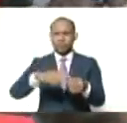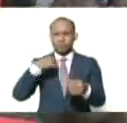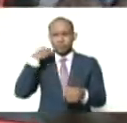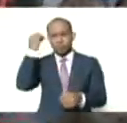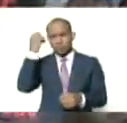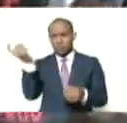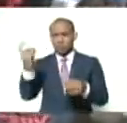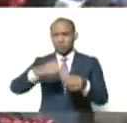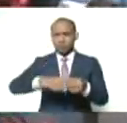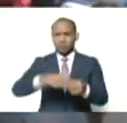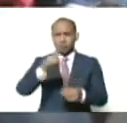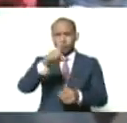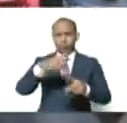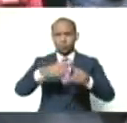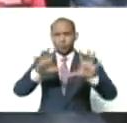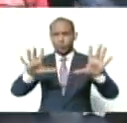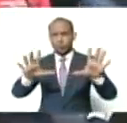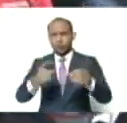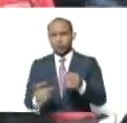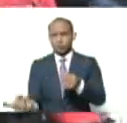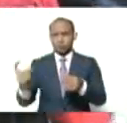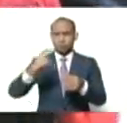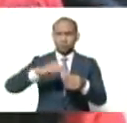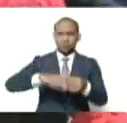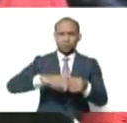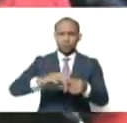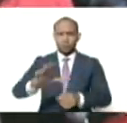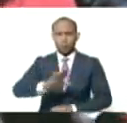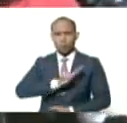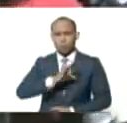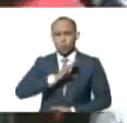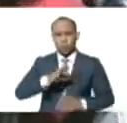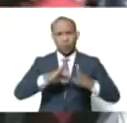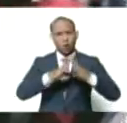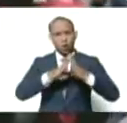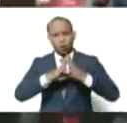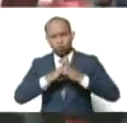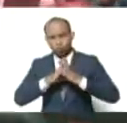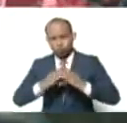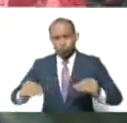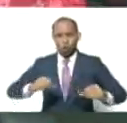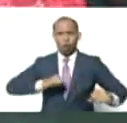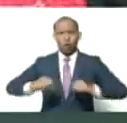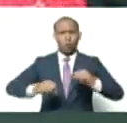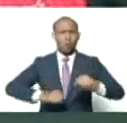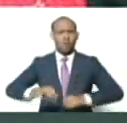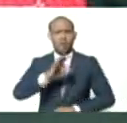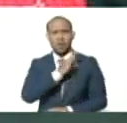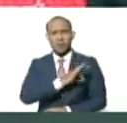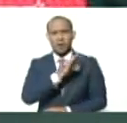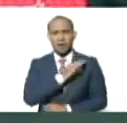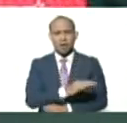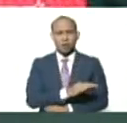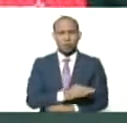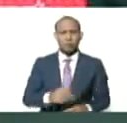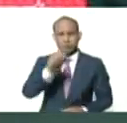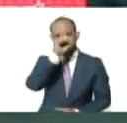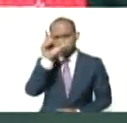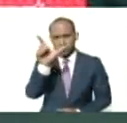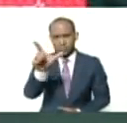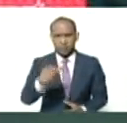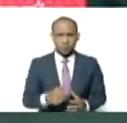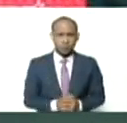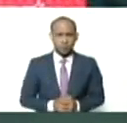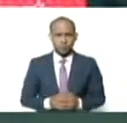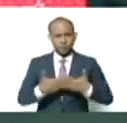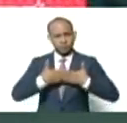del 1-10 a la maquinaria propia de todos los partidos y movimientos sociales del gran polo patriótico.